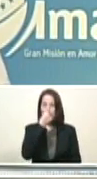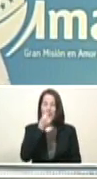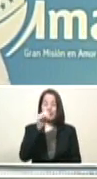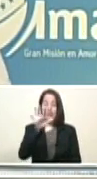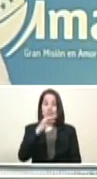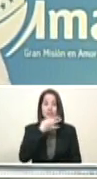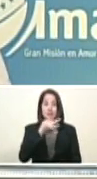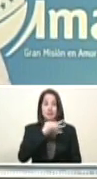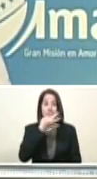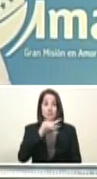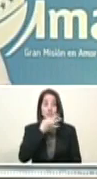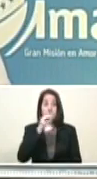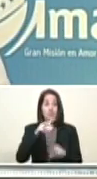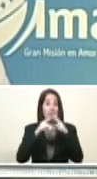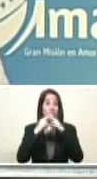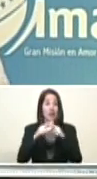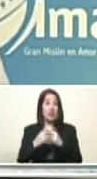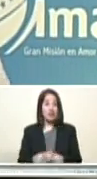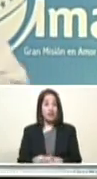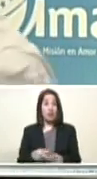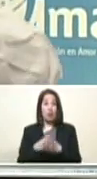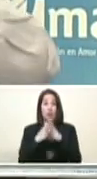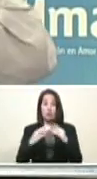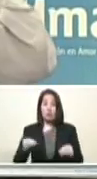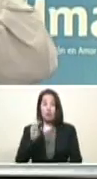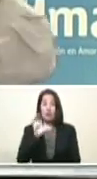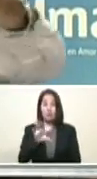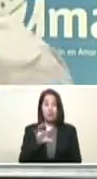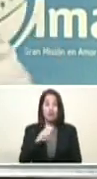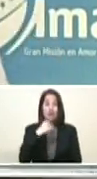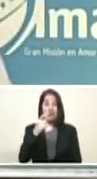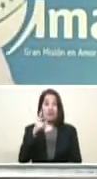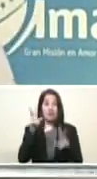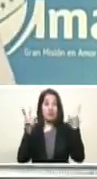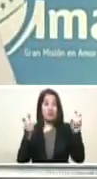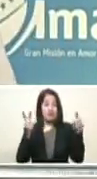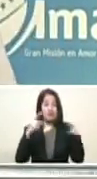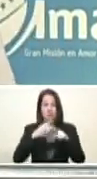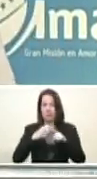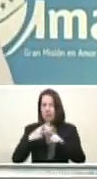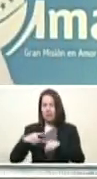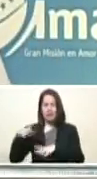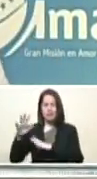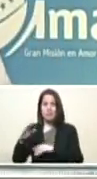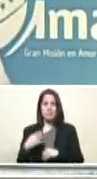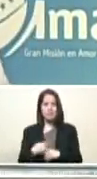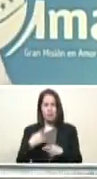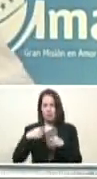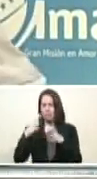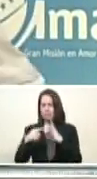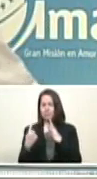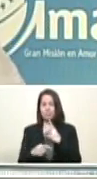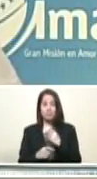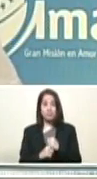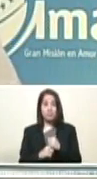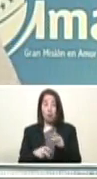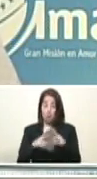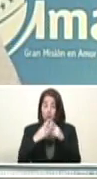5 de la tarde, taller de todos los hogares de la patria sobre tema X, sobre tema Y, y hacemos un